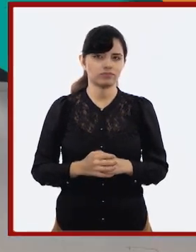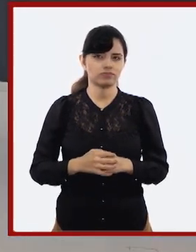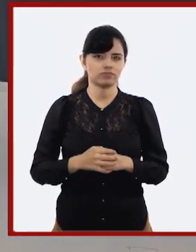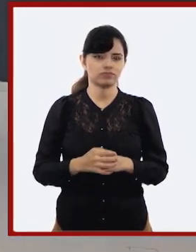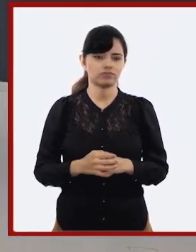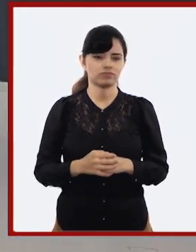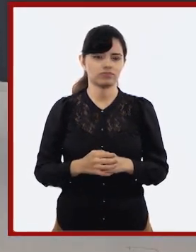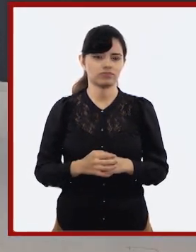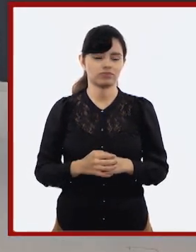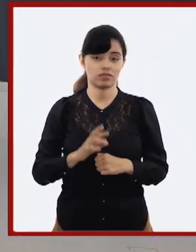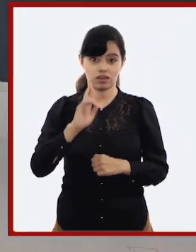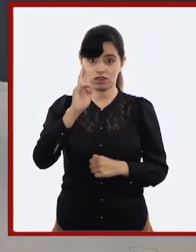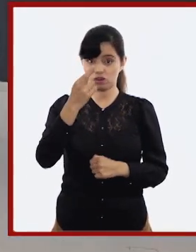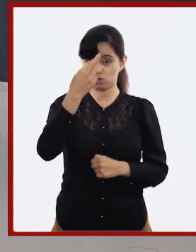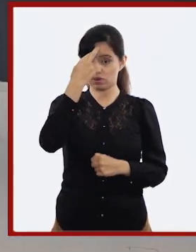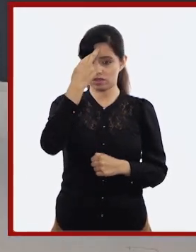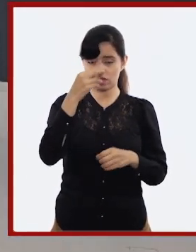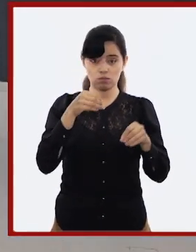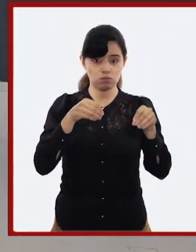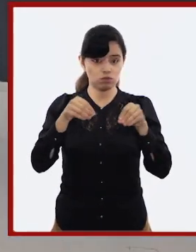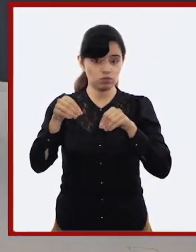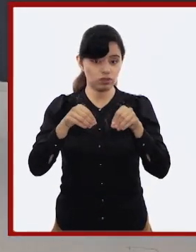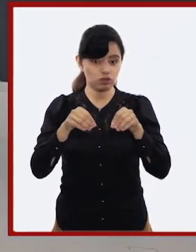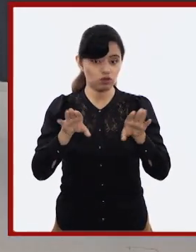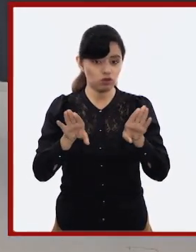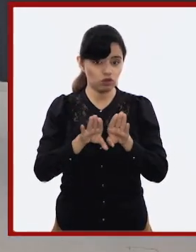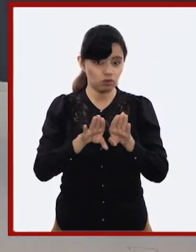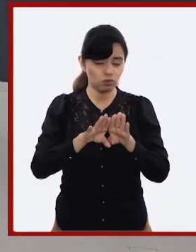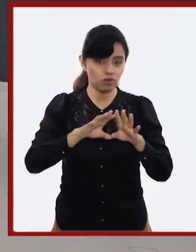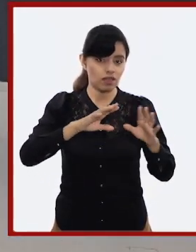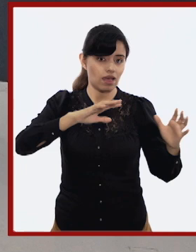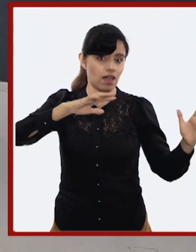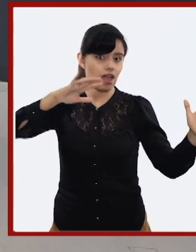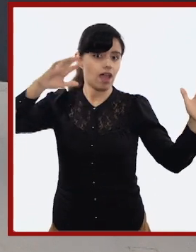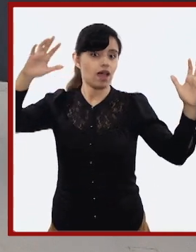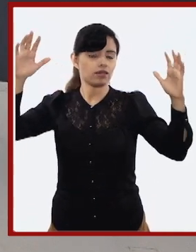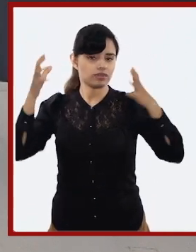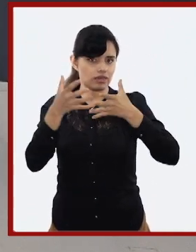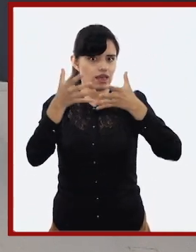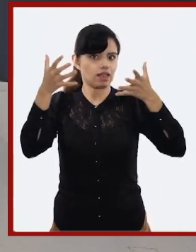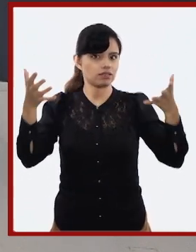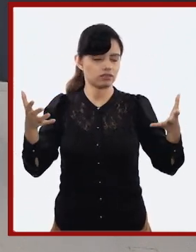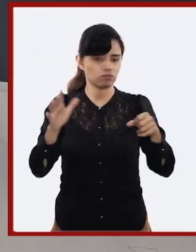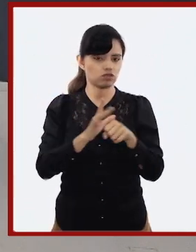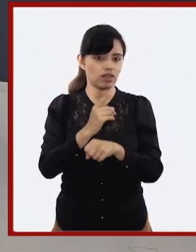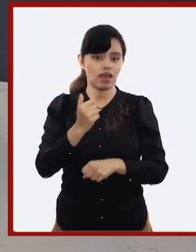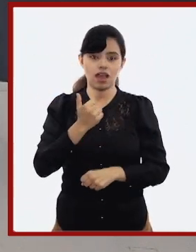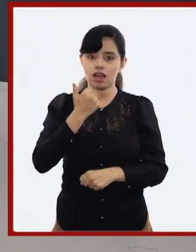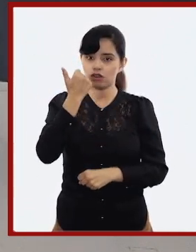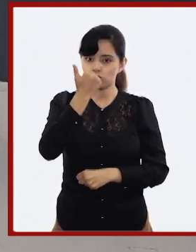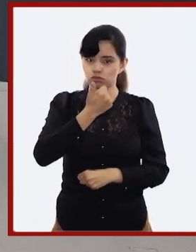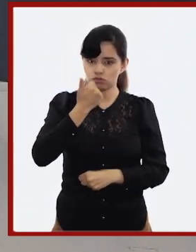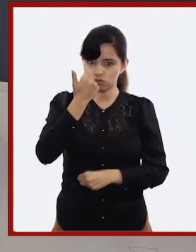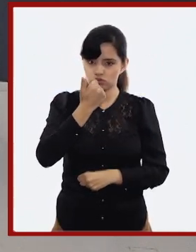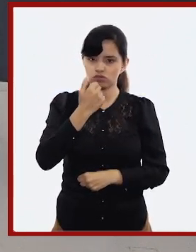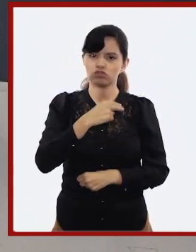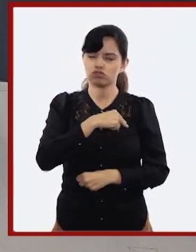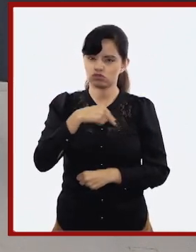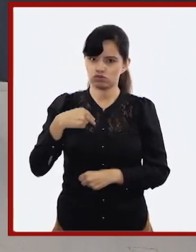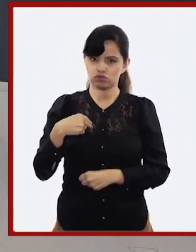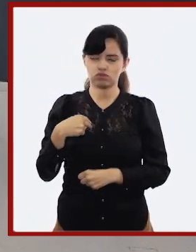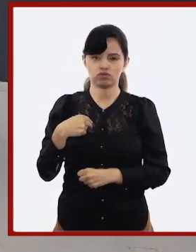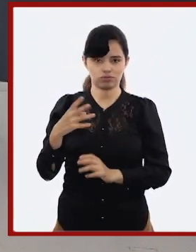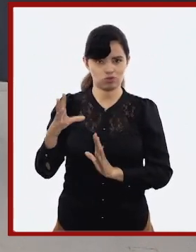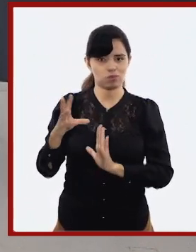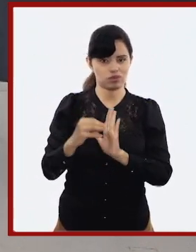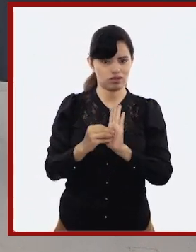Hay que recordar que nuestros movimientos tienen que ser amplios, ya que nuestros alumnos imitan lo que nosotros hacemos. Entonces les vamos